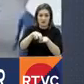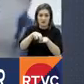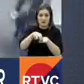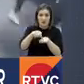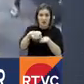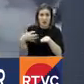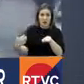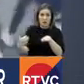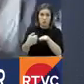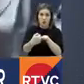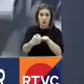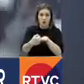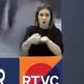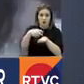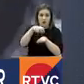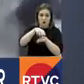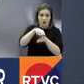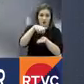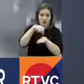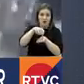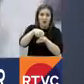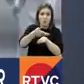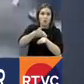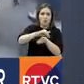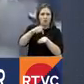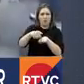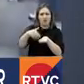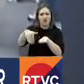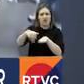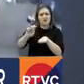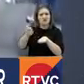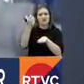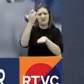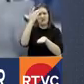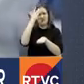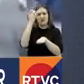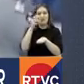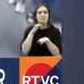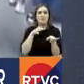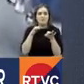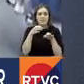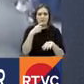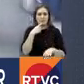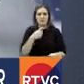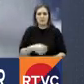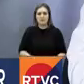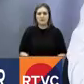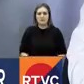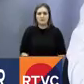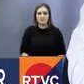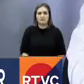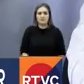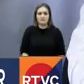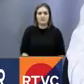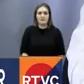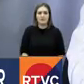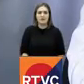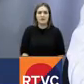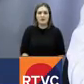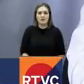que sufrió Freddy Rincón. Esto fue lo que dijo la vicefiscal hace pocos segundos. De